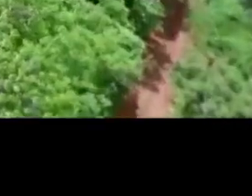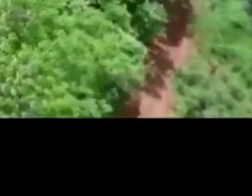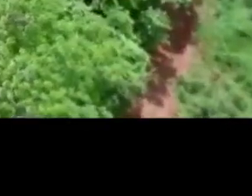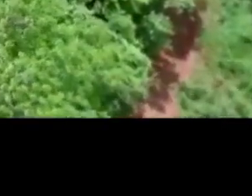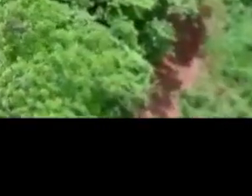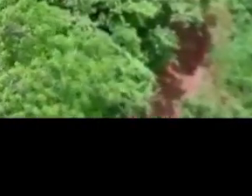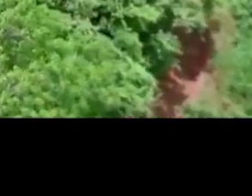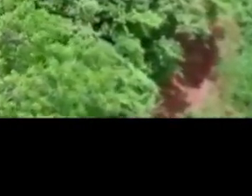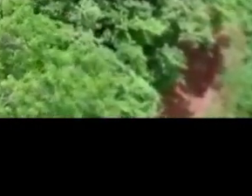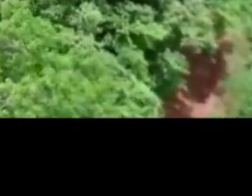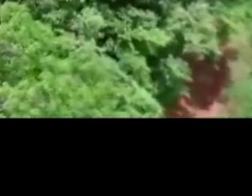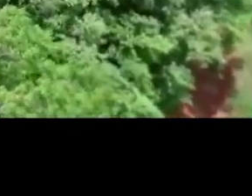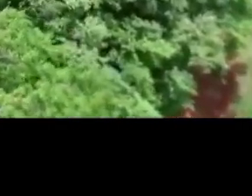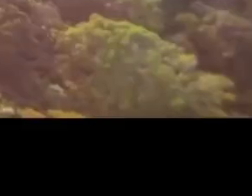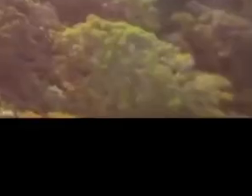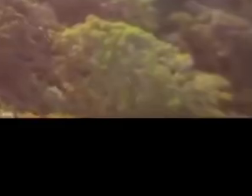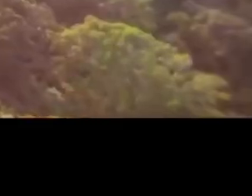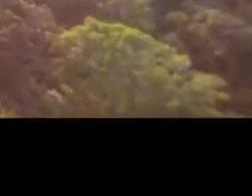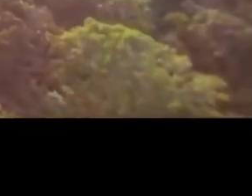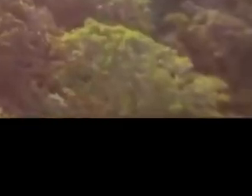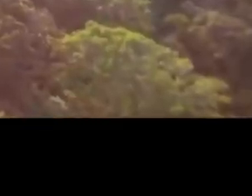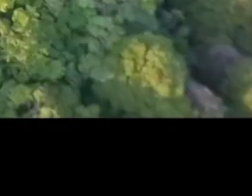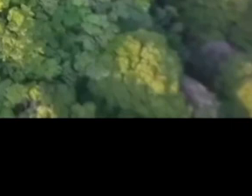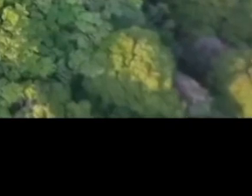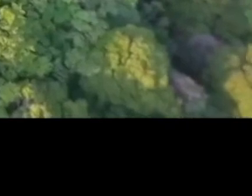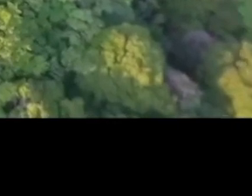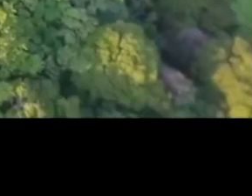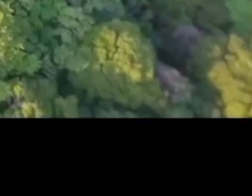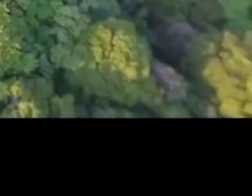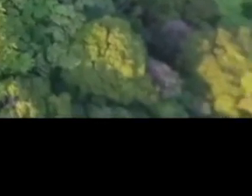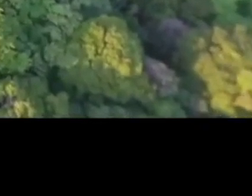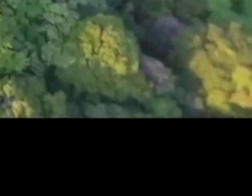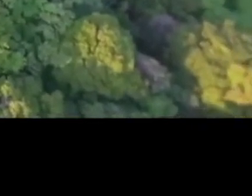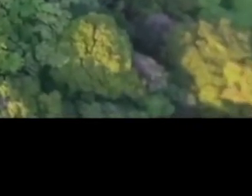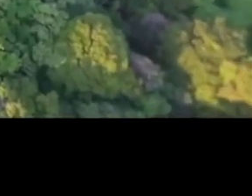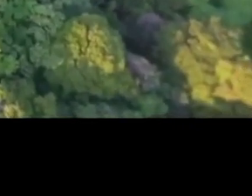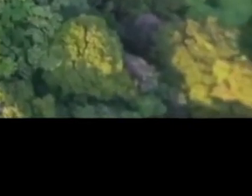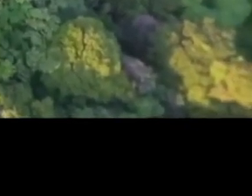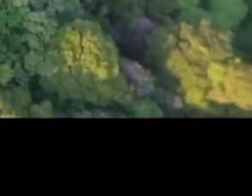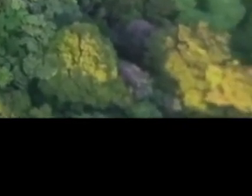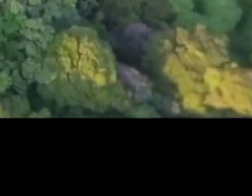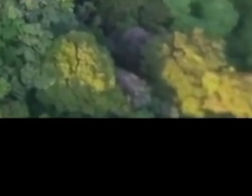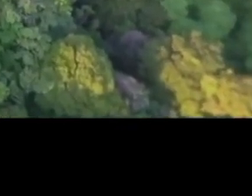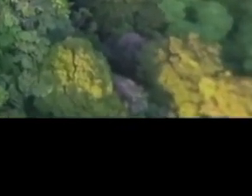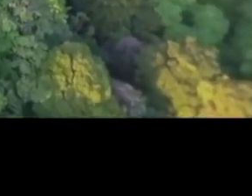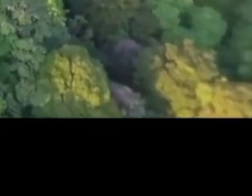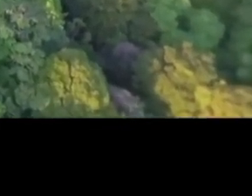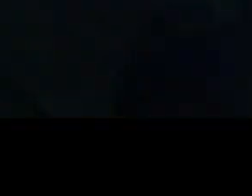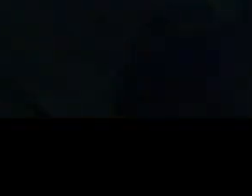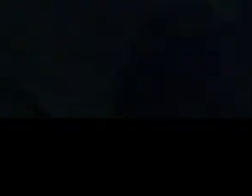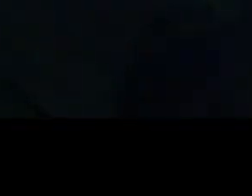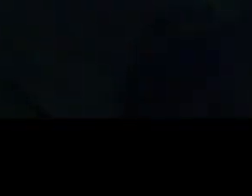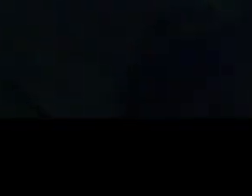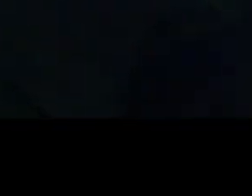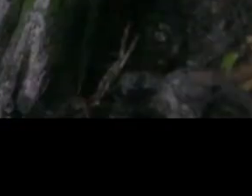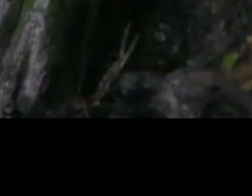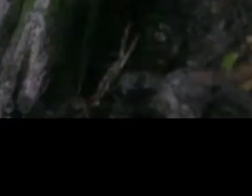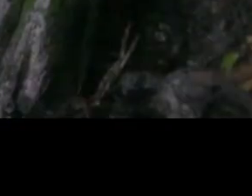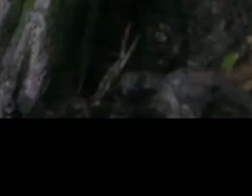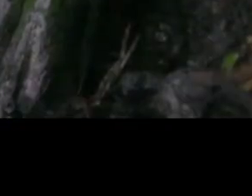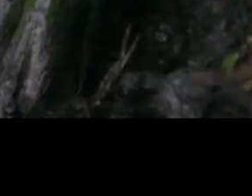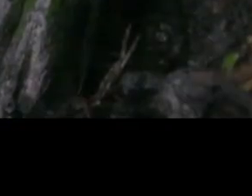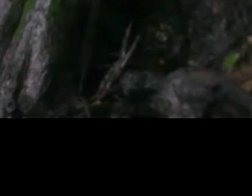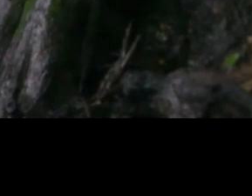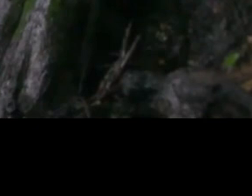hábitats de plantas y animales. Promovamos la siembra y cuido de árboles para un aire más limpio. Cuidemos nuestra flora y